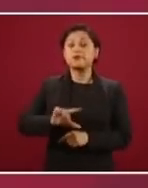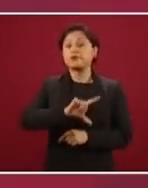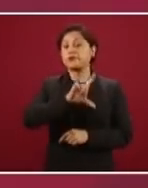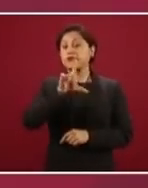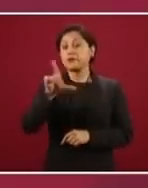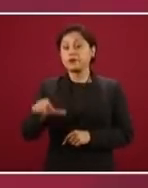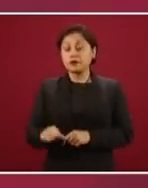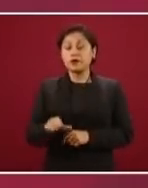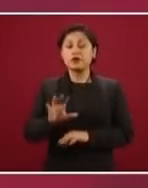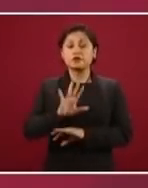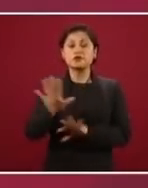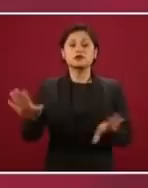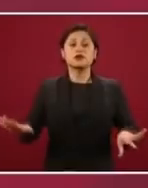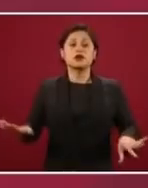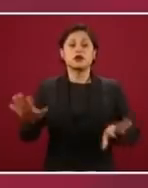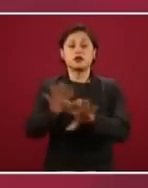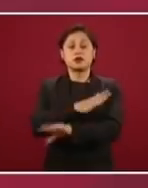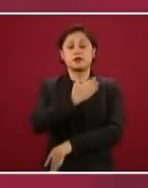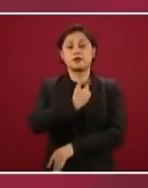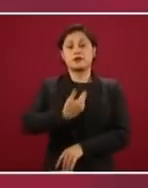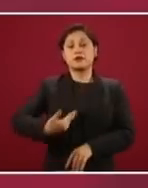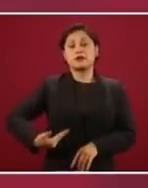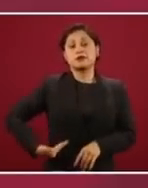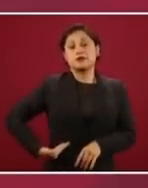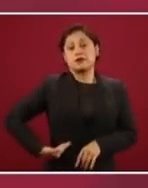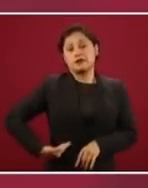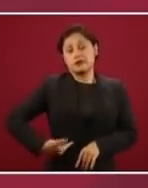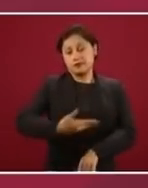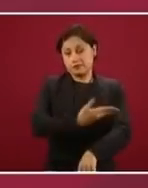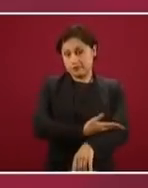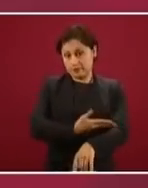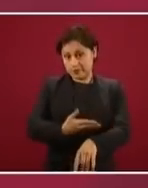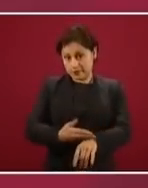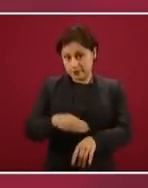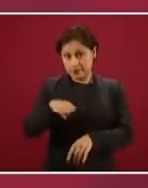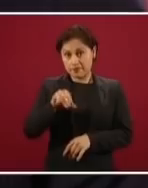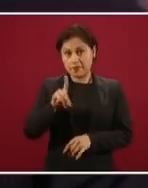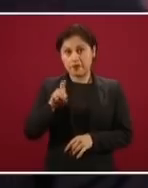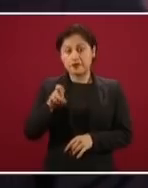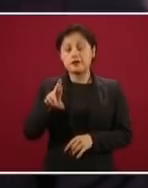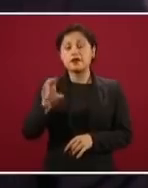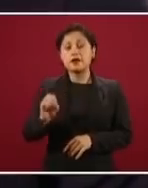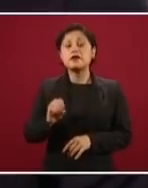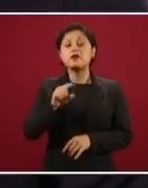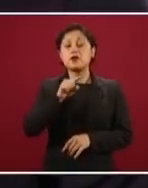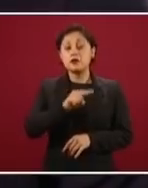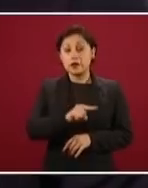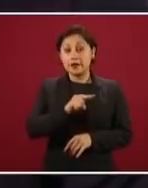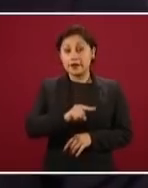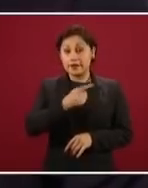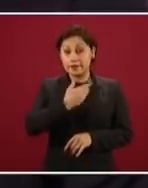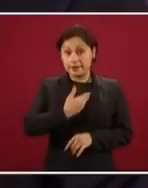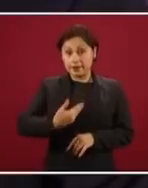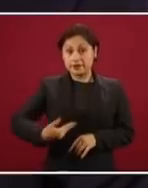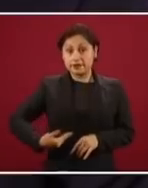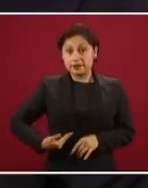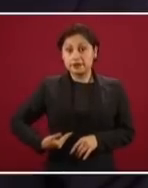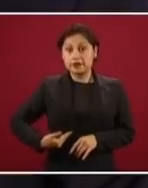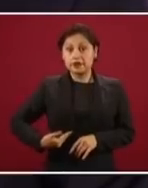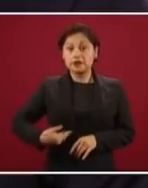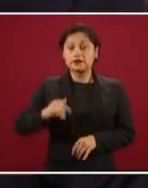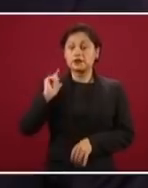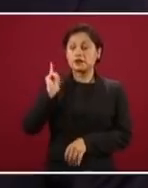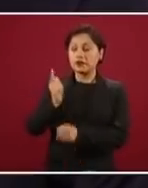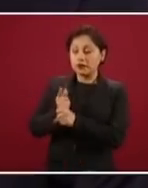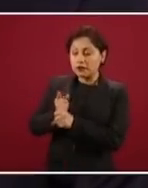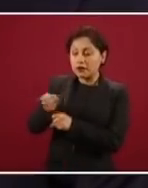presidente madero apóstol de la democracia él se enteraba de los que ganaban por